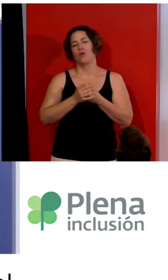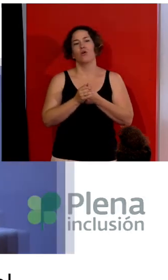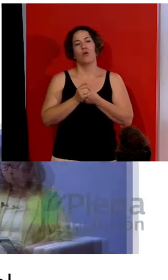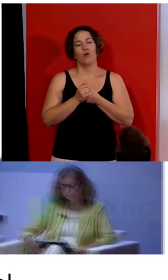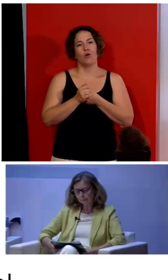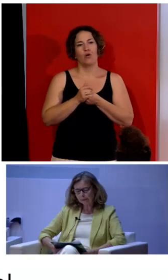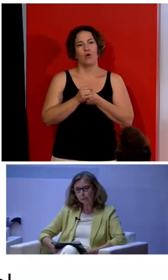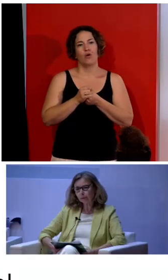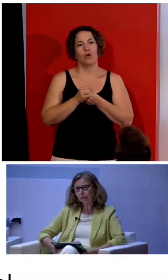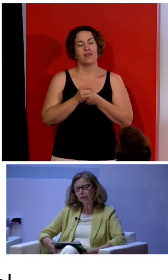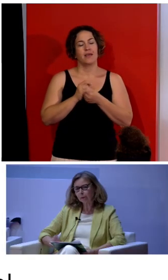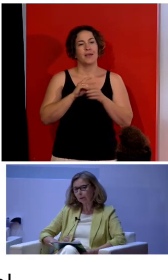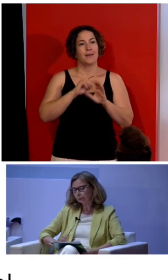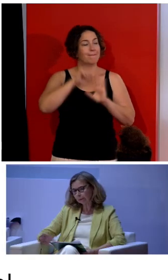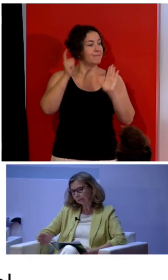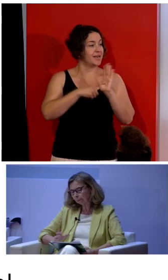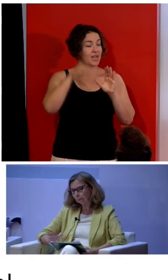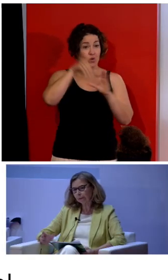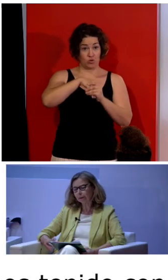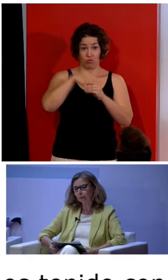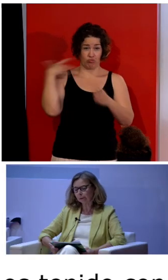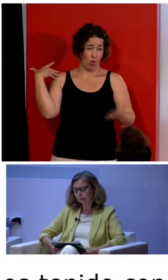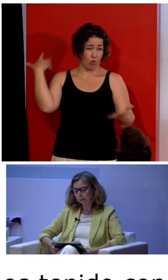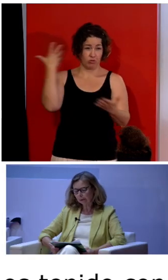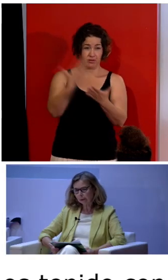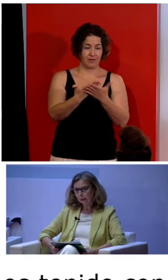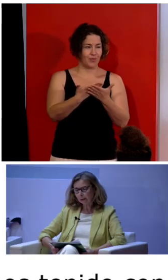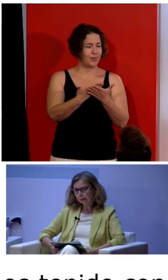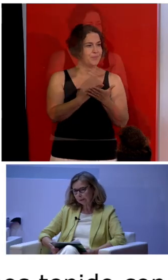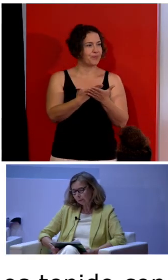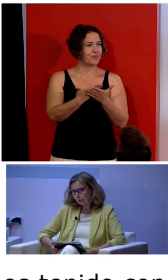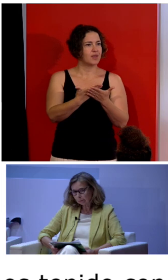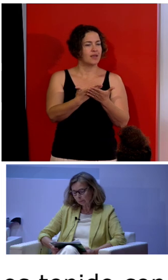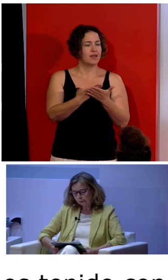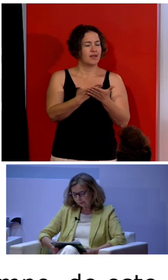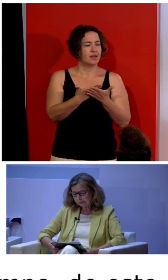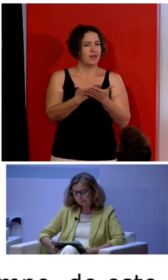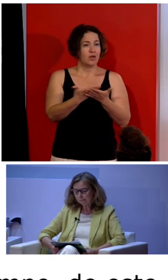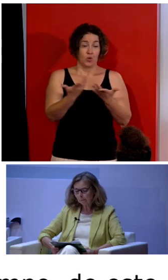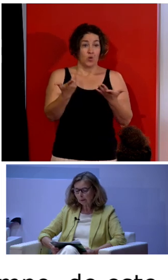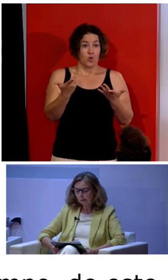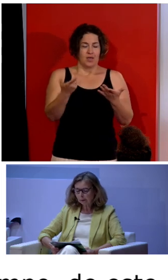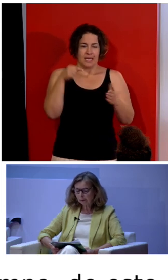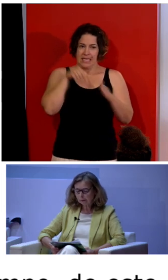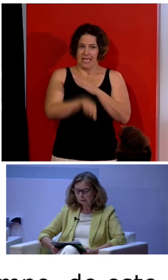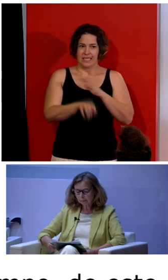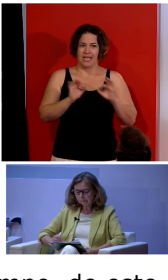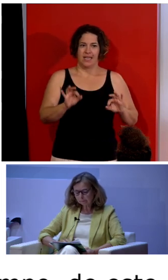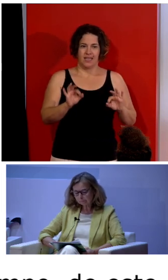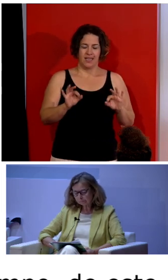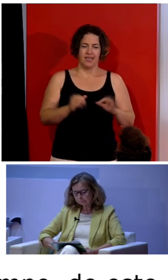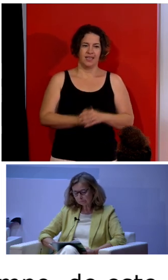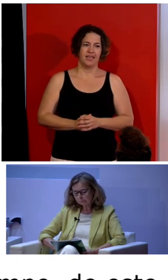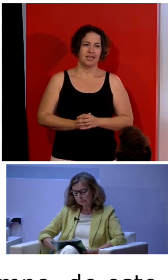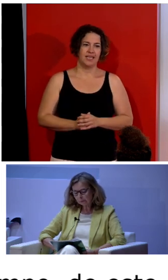con Plena Inclusión a lo largo de este tiempo, de este recorrido, ha sido muy intensa y